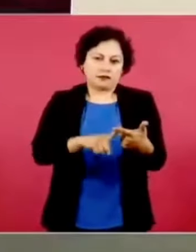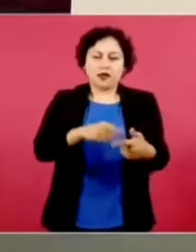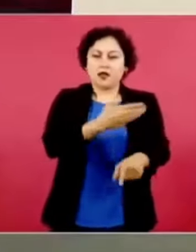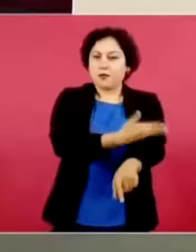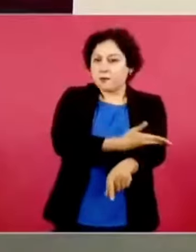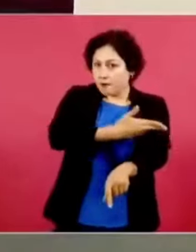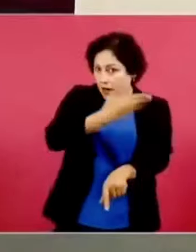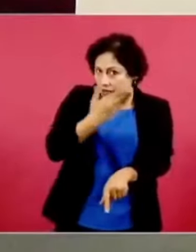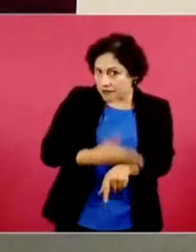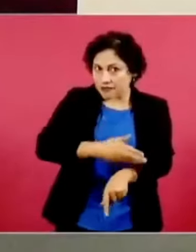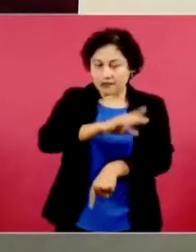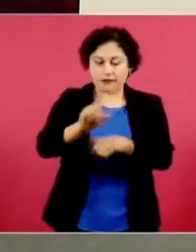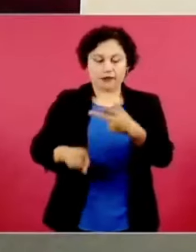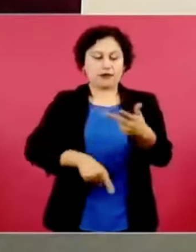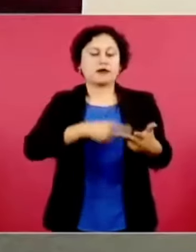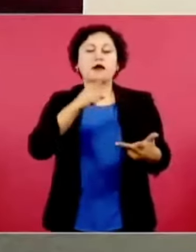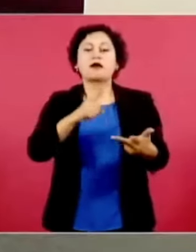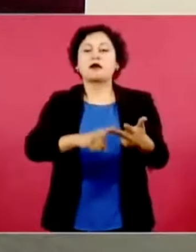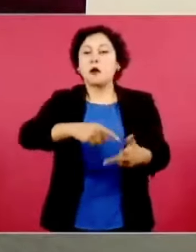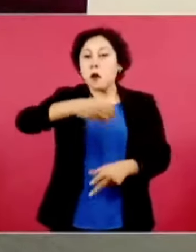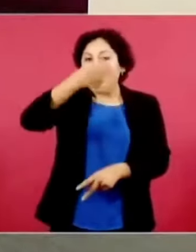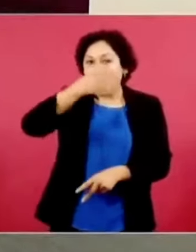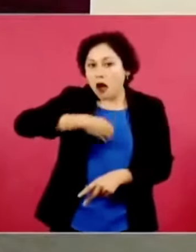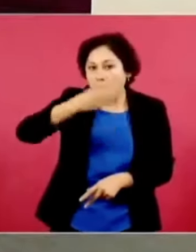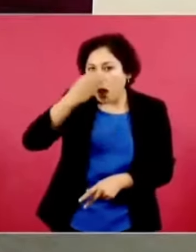Vamos a hablar de Lázaro Cárdenas. ¿Cómo ven?